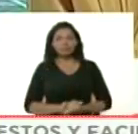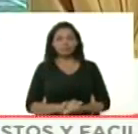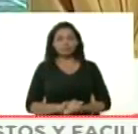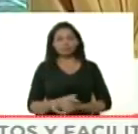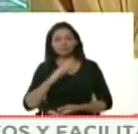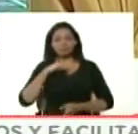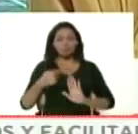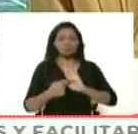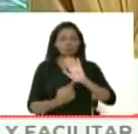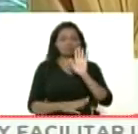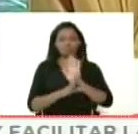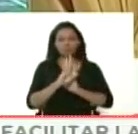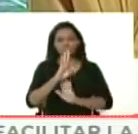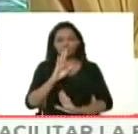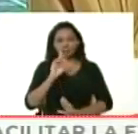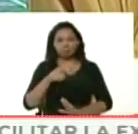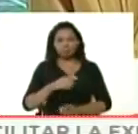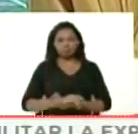acrecentarla,